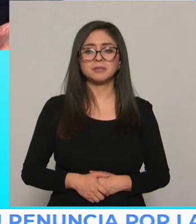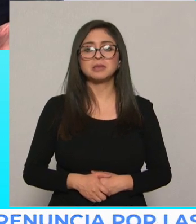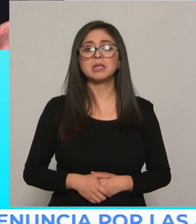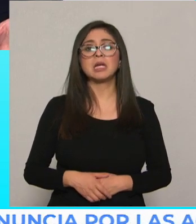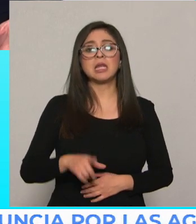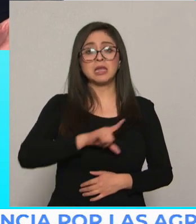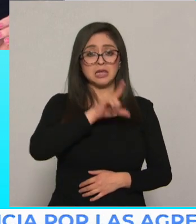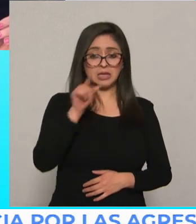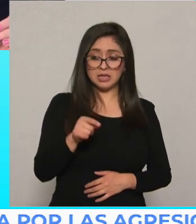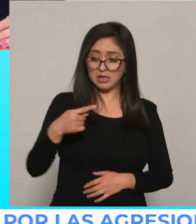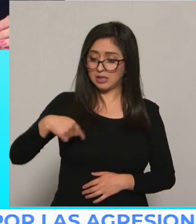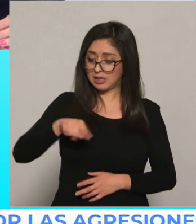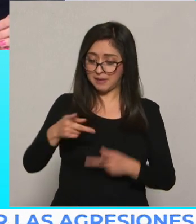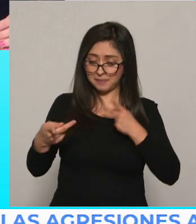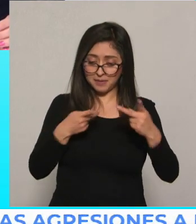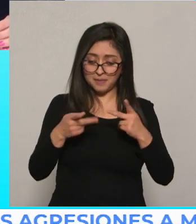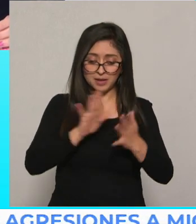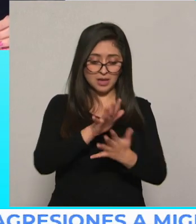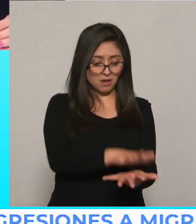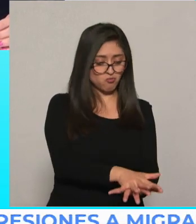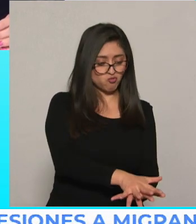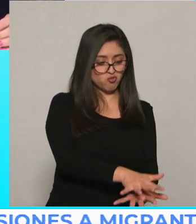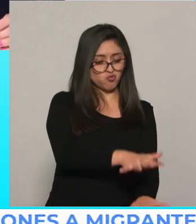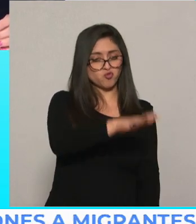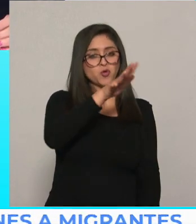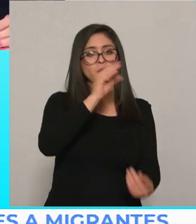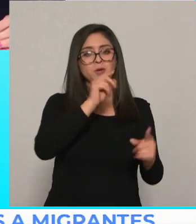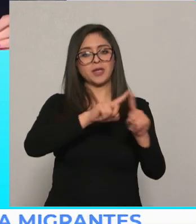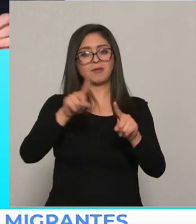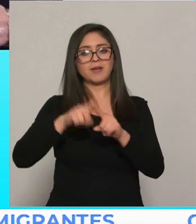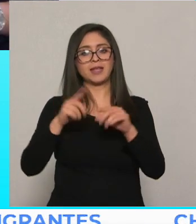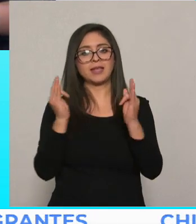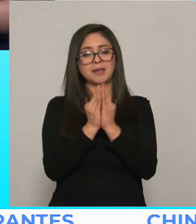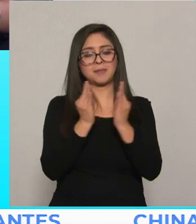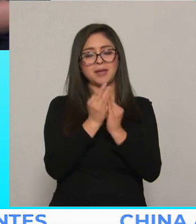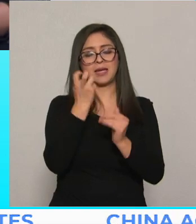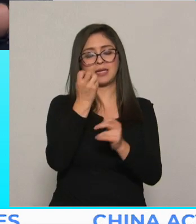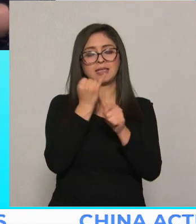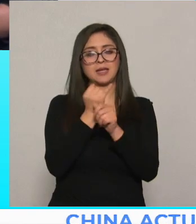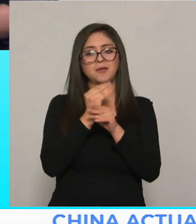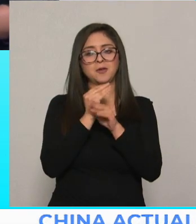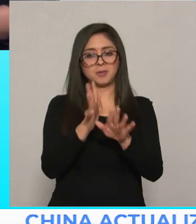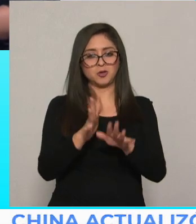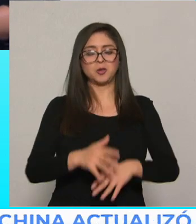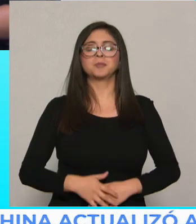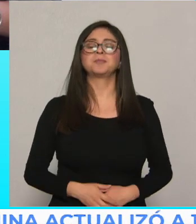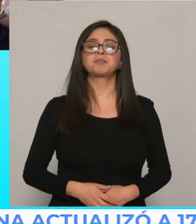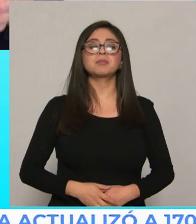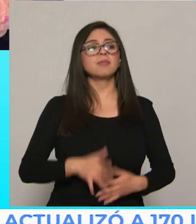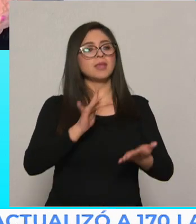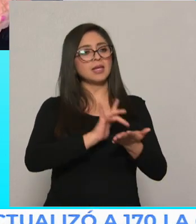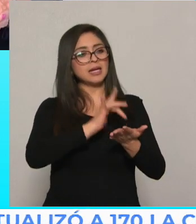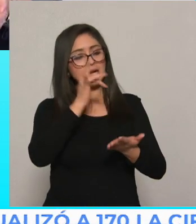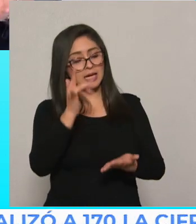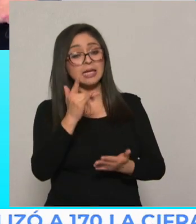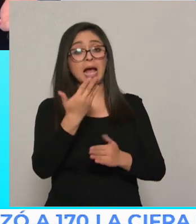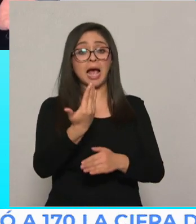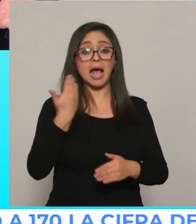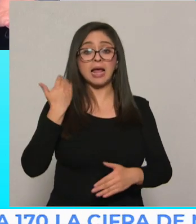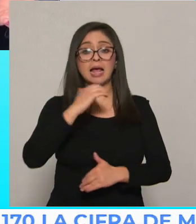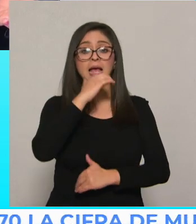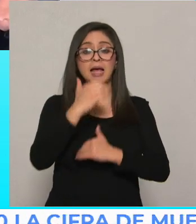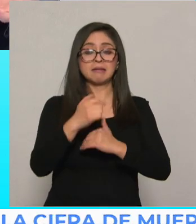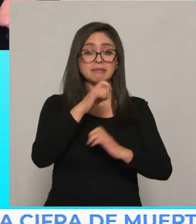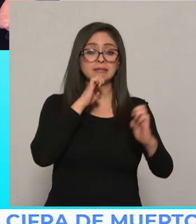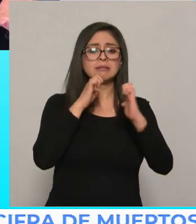producción. Ya tenemos la bolsa llena, Ale Gallardo. Es la información que te tengo. Víctor, gracias. Antes de que despidas a tu entrevistada, rápidamente que nos diga cómo se